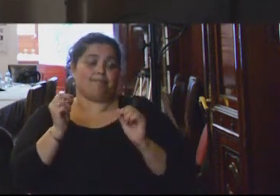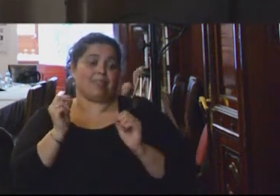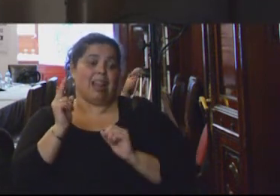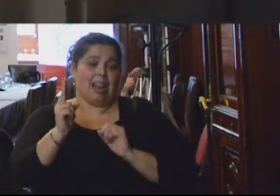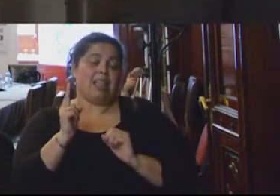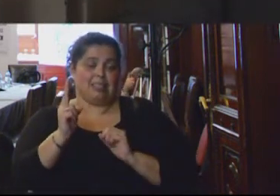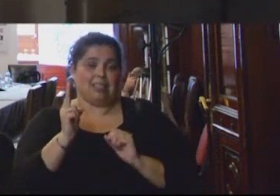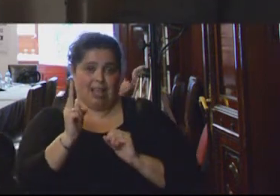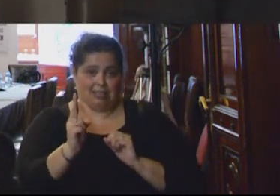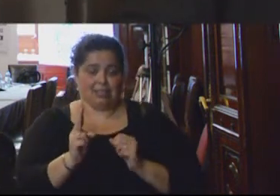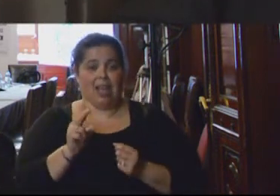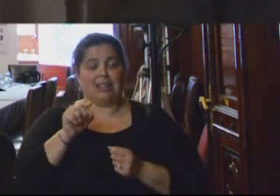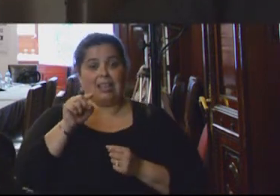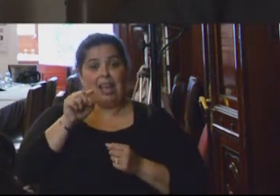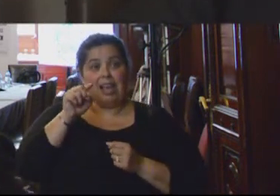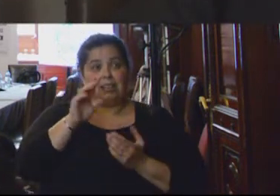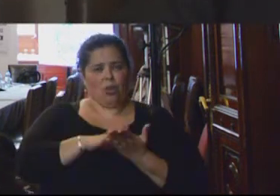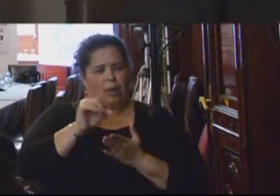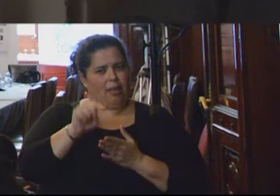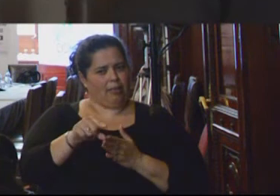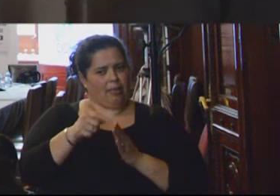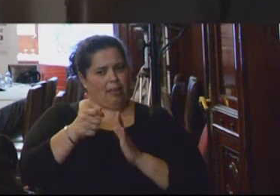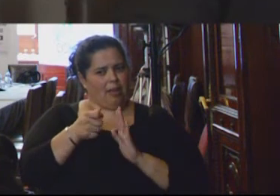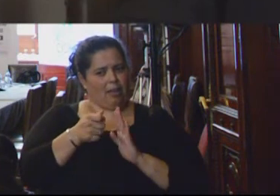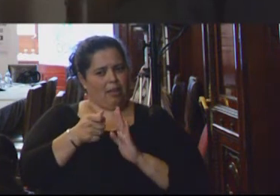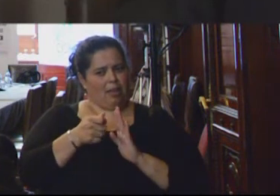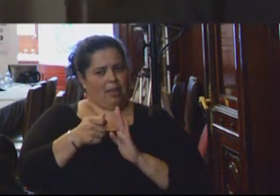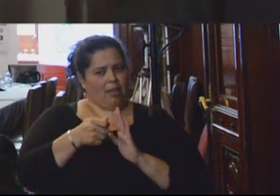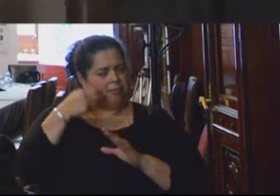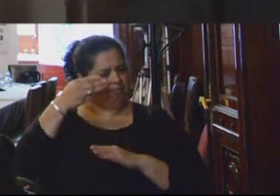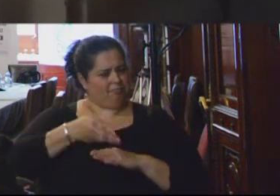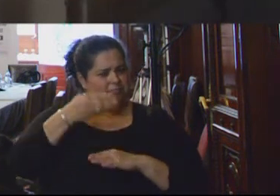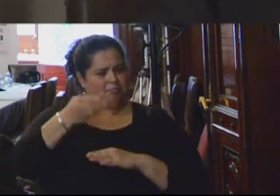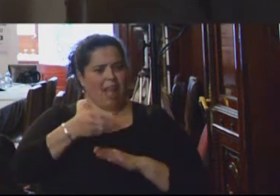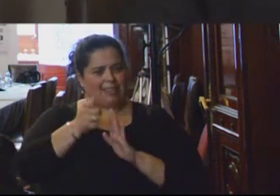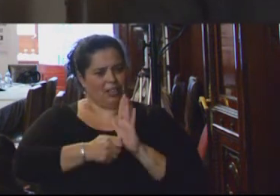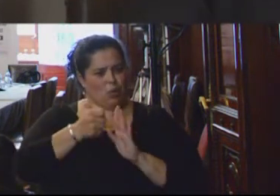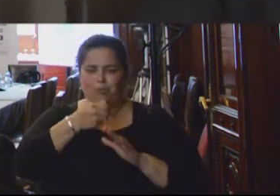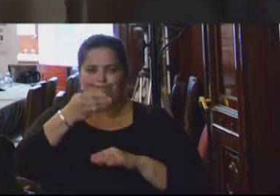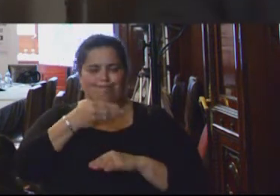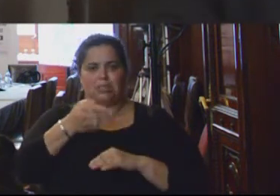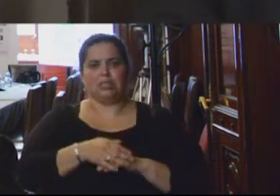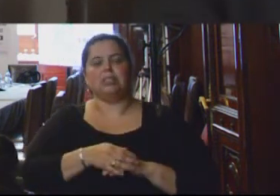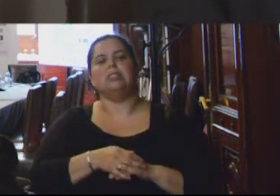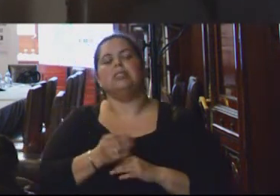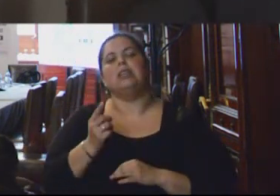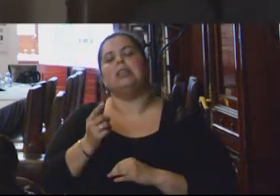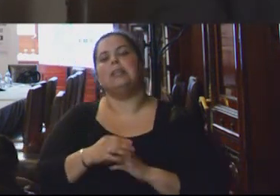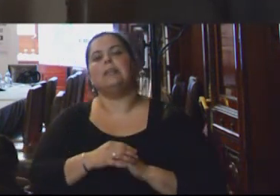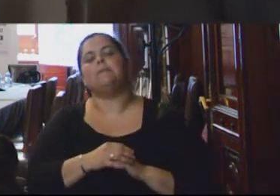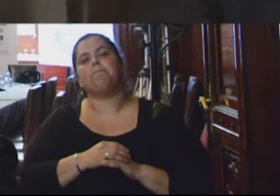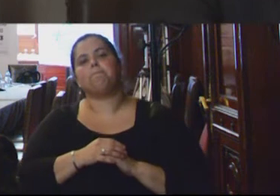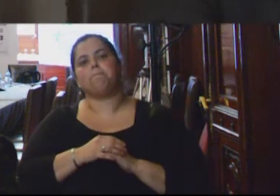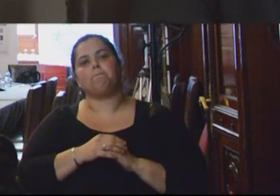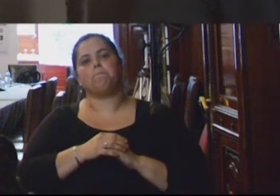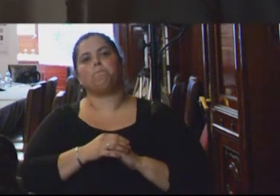son 1.472 frecuencias, llevando adelante sin transparencia y con serios